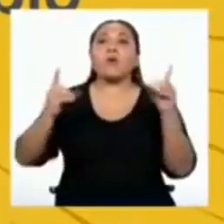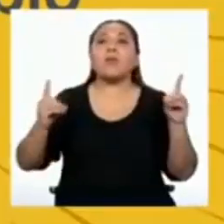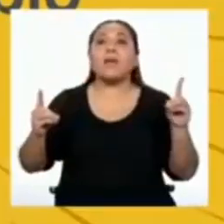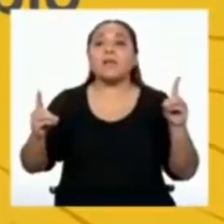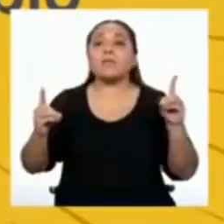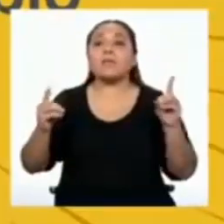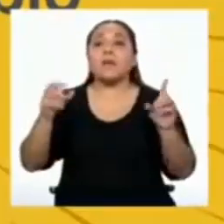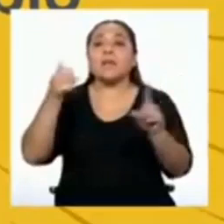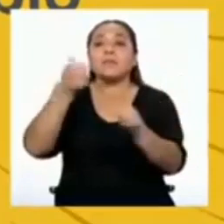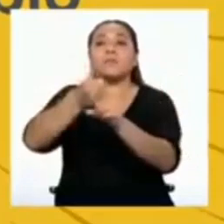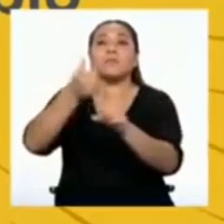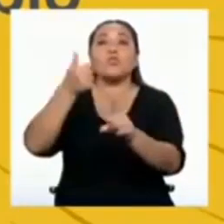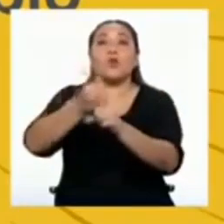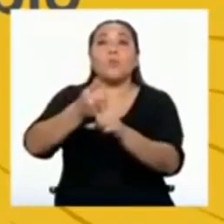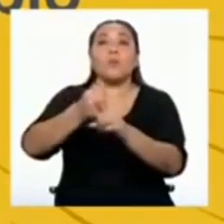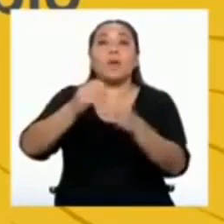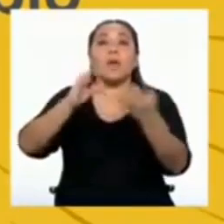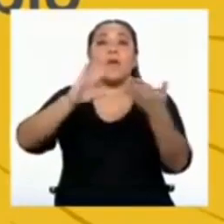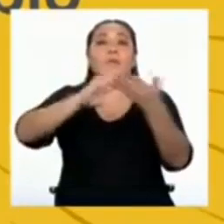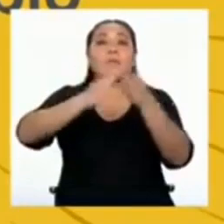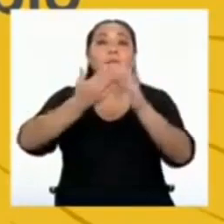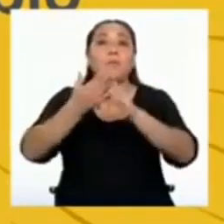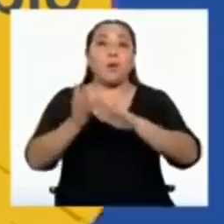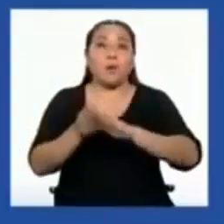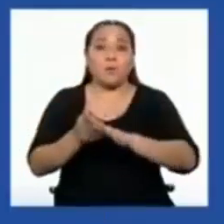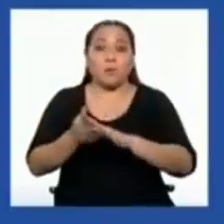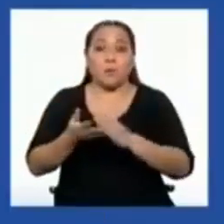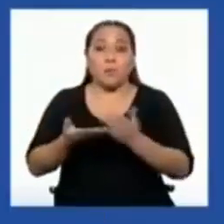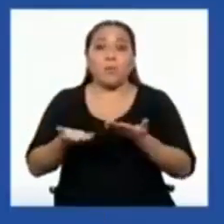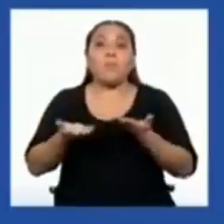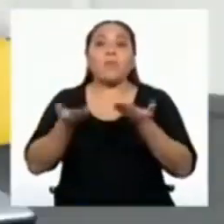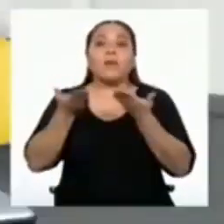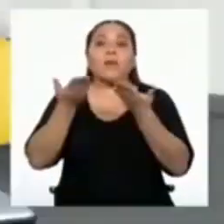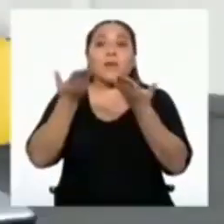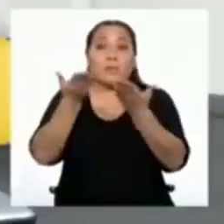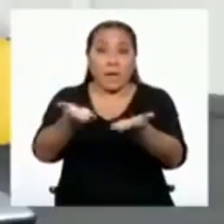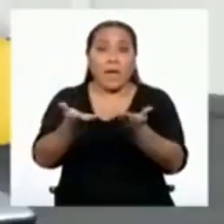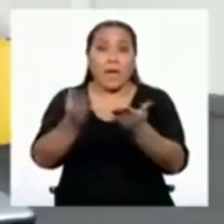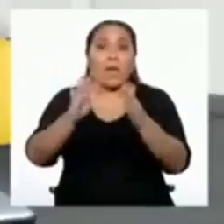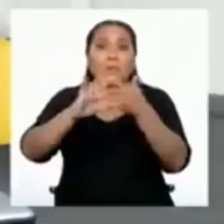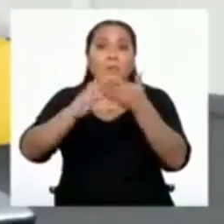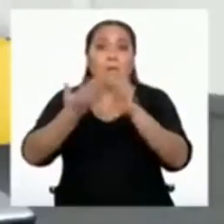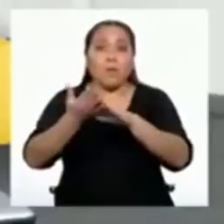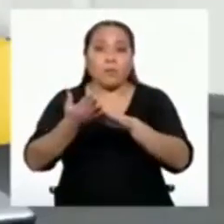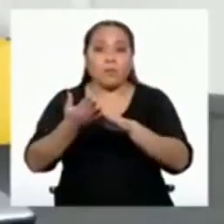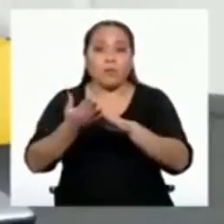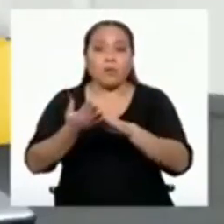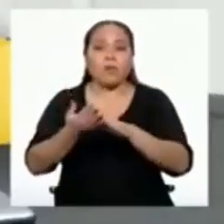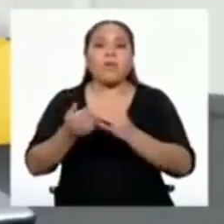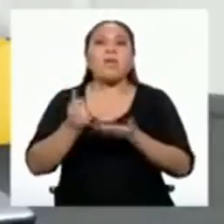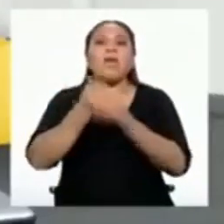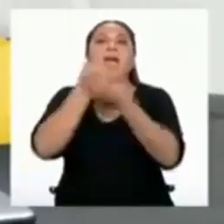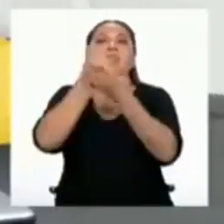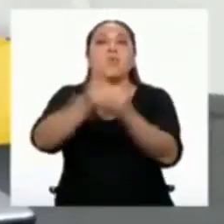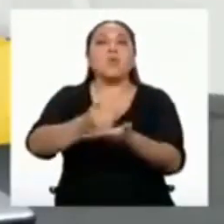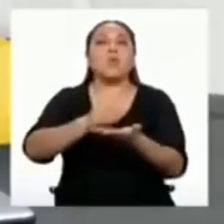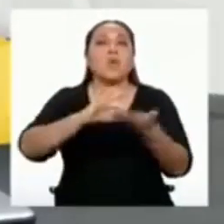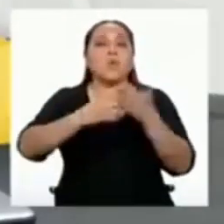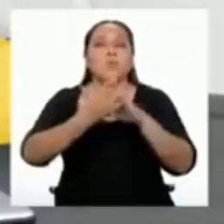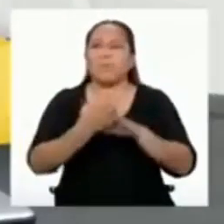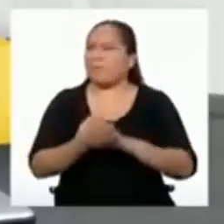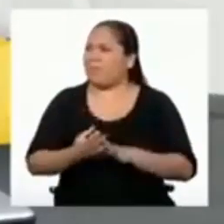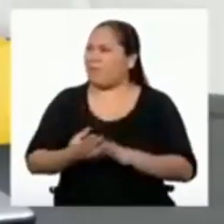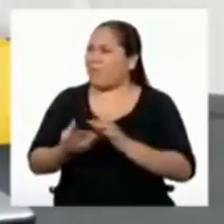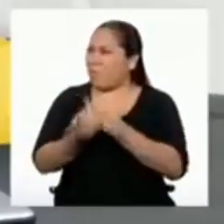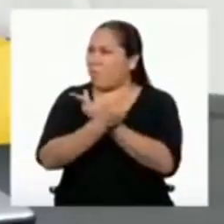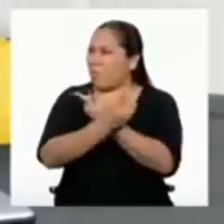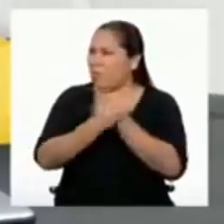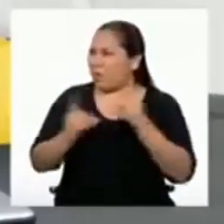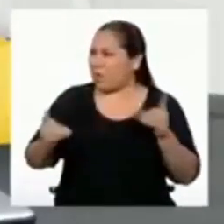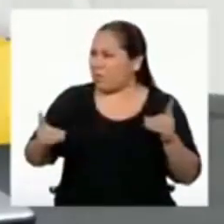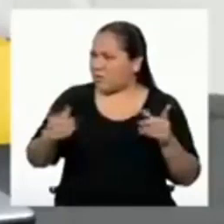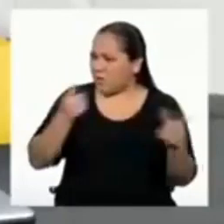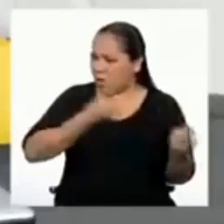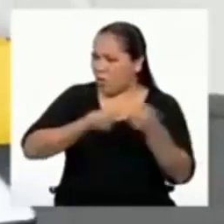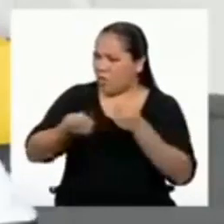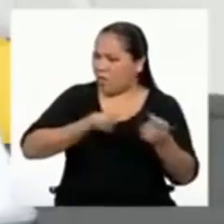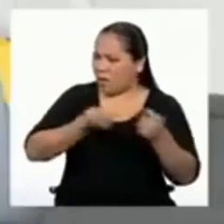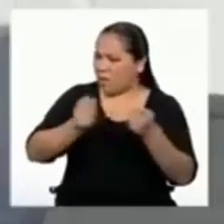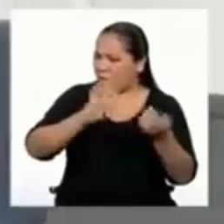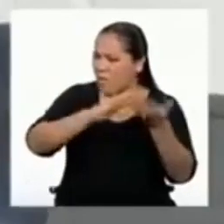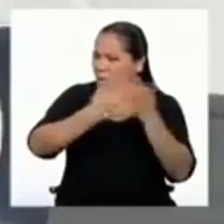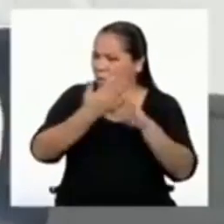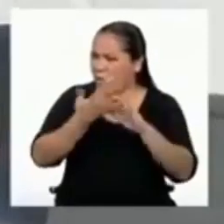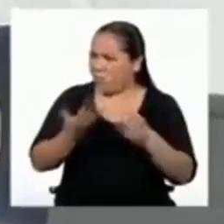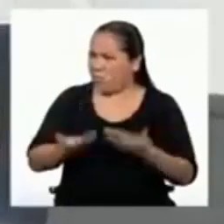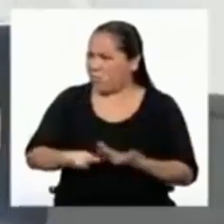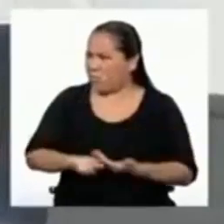del pueblo, por el pueblo y para el pueblo. Que la democracia es el gobierno del pueblo, pero ¿cómo va a